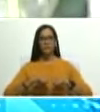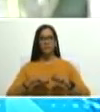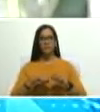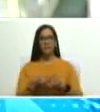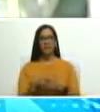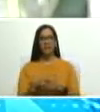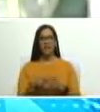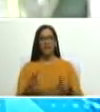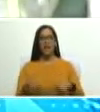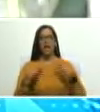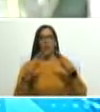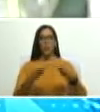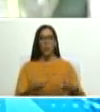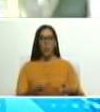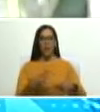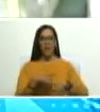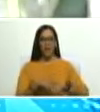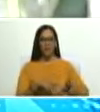de la nueva época,